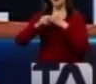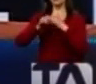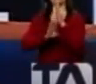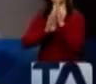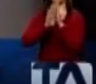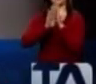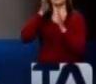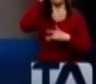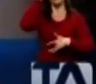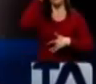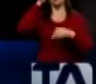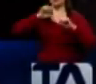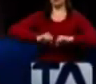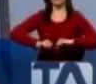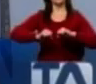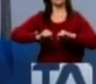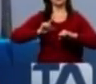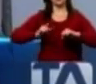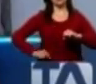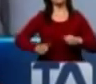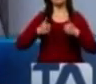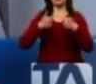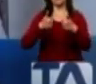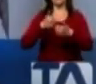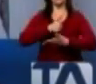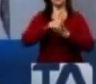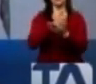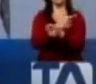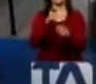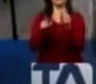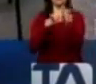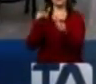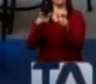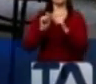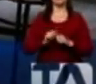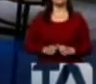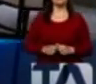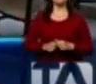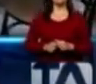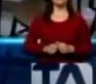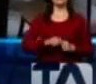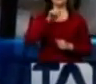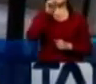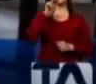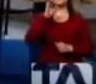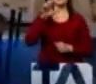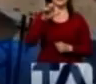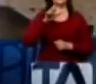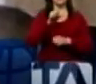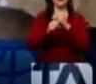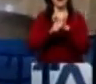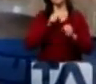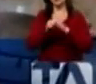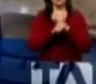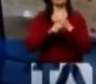y ayudar a los que vienen detrás mío, porque Daniel lleva más tiempo que Nacho, pero no nos conocíamos. Yo me he hecho